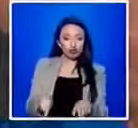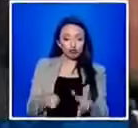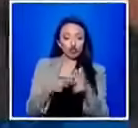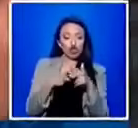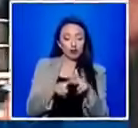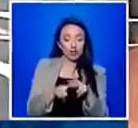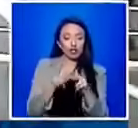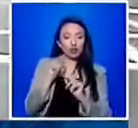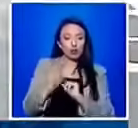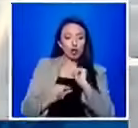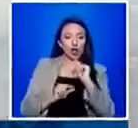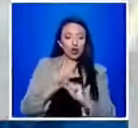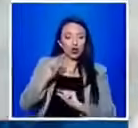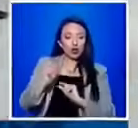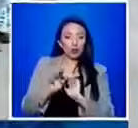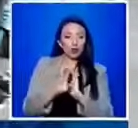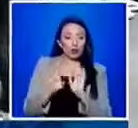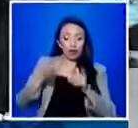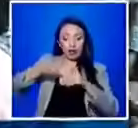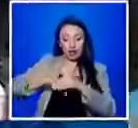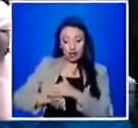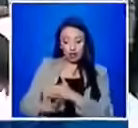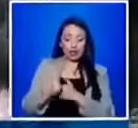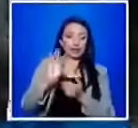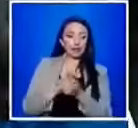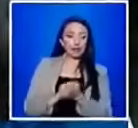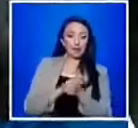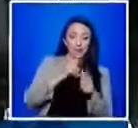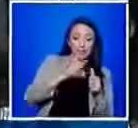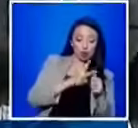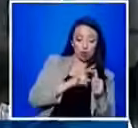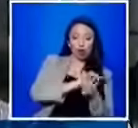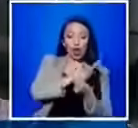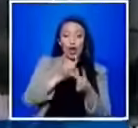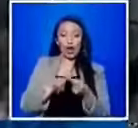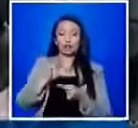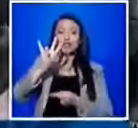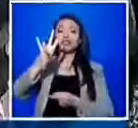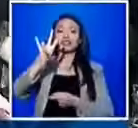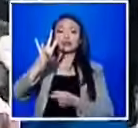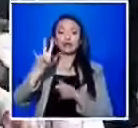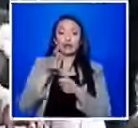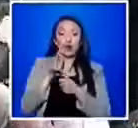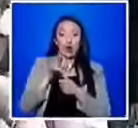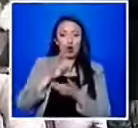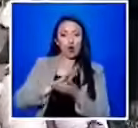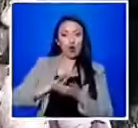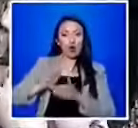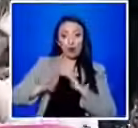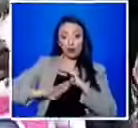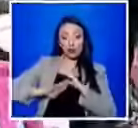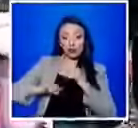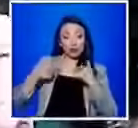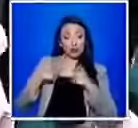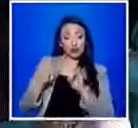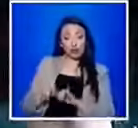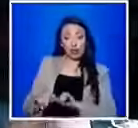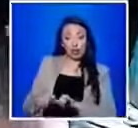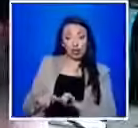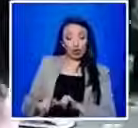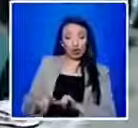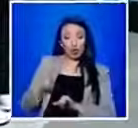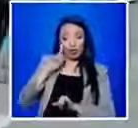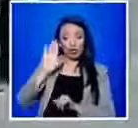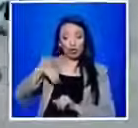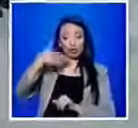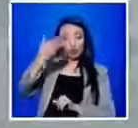proceso escalonado y que ahora ingresan de segundo a séptimo de básica. Nosotros permanecemos aquí, en el sur de la capital, y